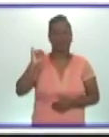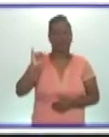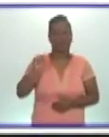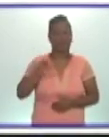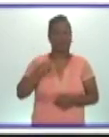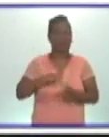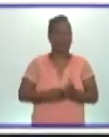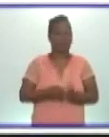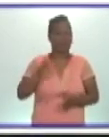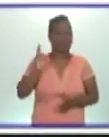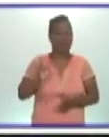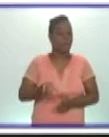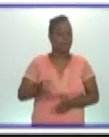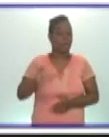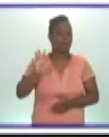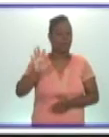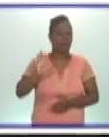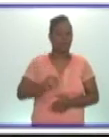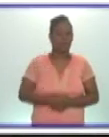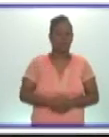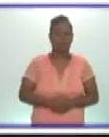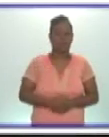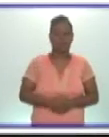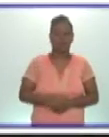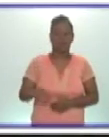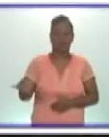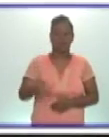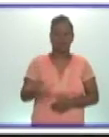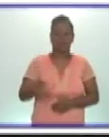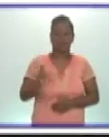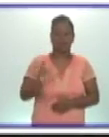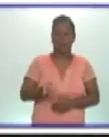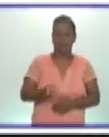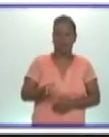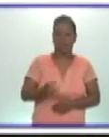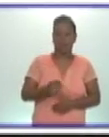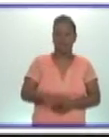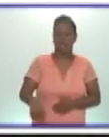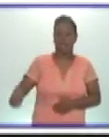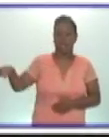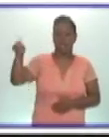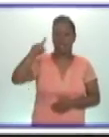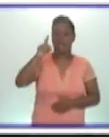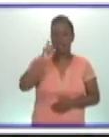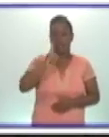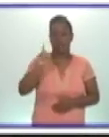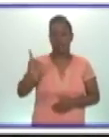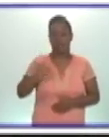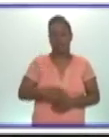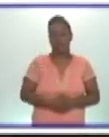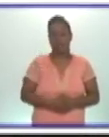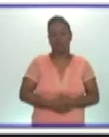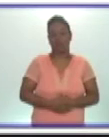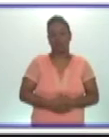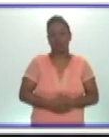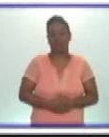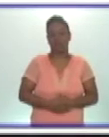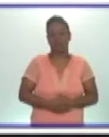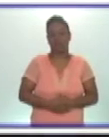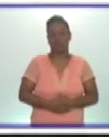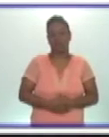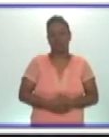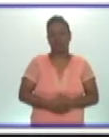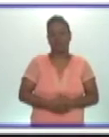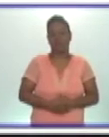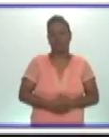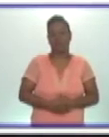por P a la quinta es igual a P elevado a la suma de sus exponentes. 6 más 5,